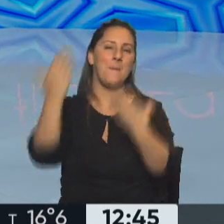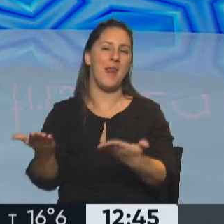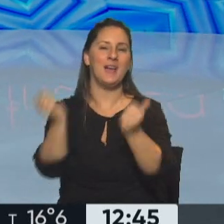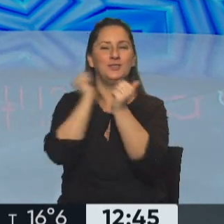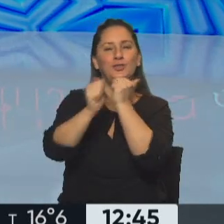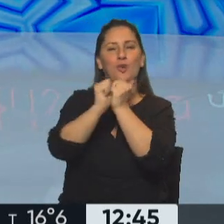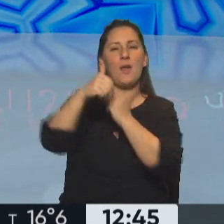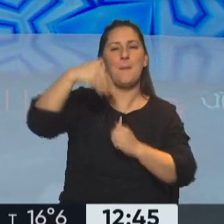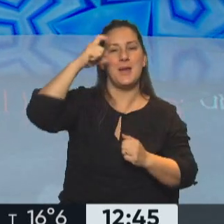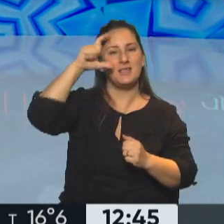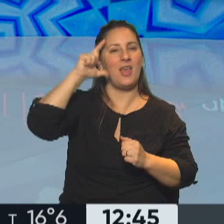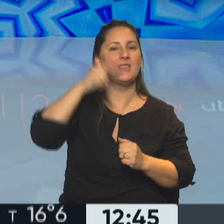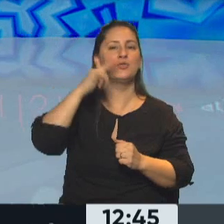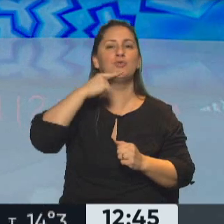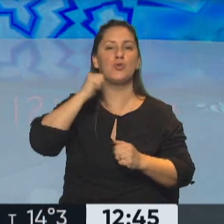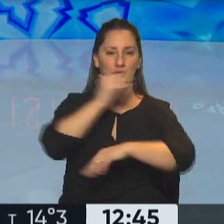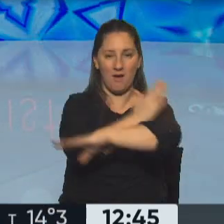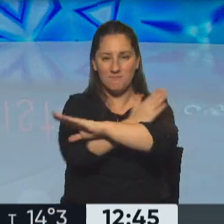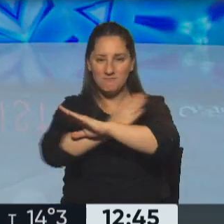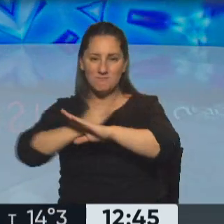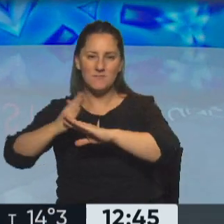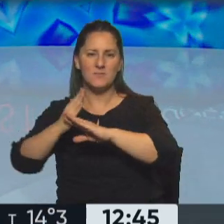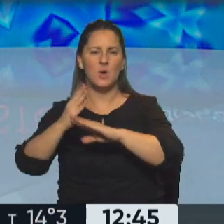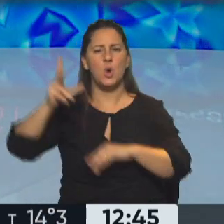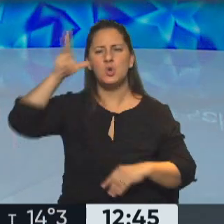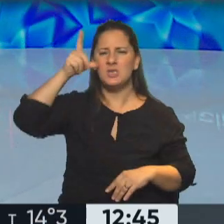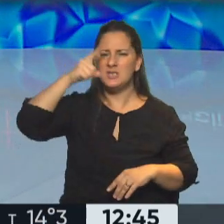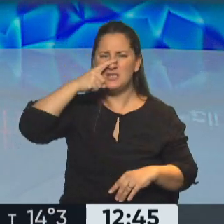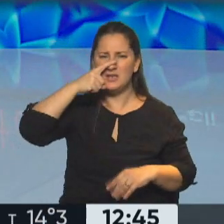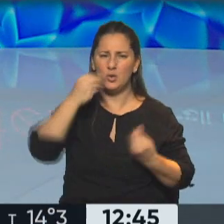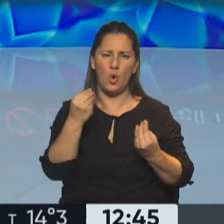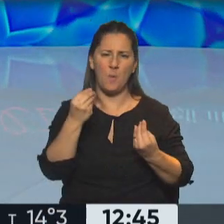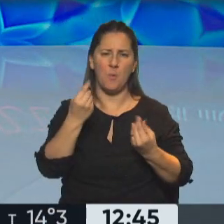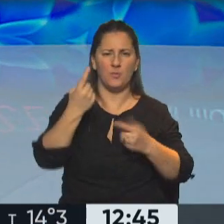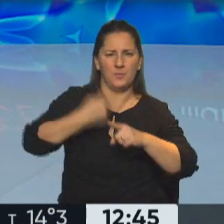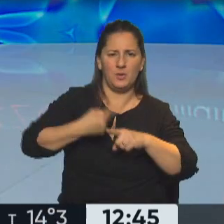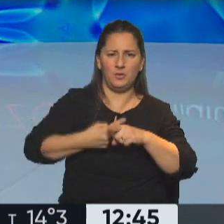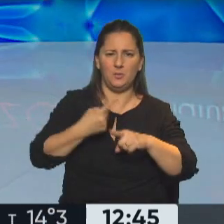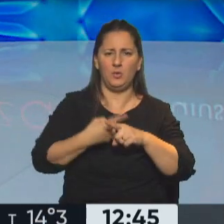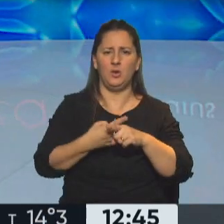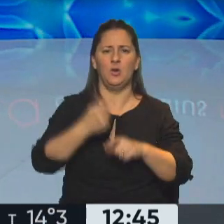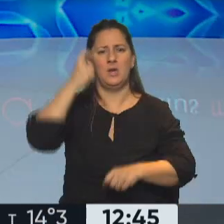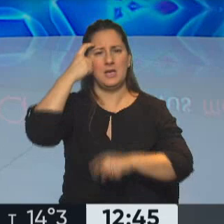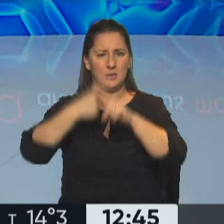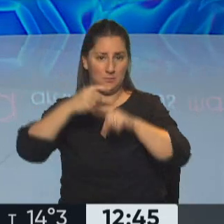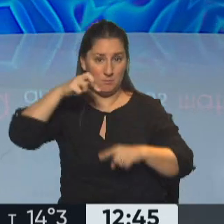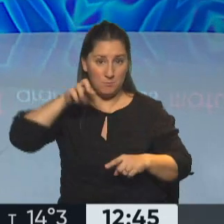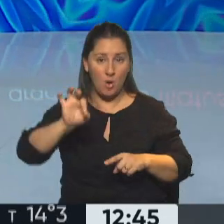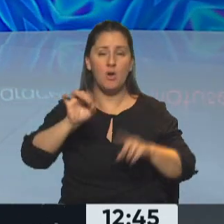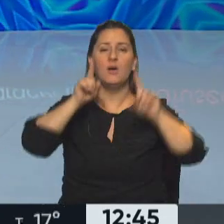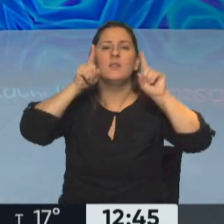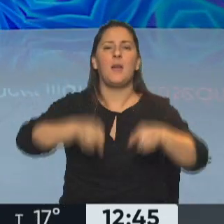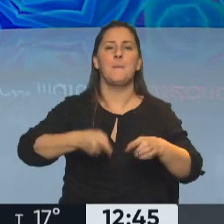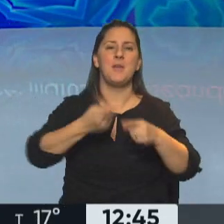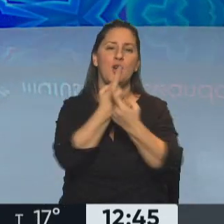rica historia de Mercedes Sosa. Los 87, ¿cómo se celebran? En el Centro Cultural Borges, que no solo tiene la expo, sino que además va a tener